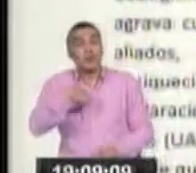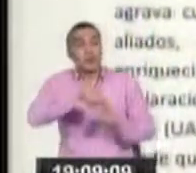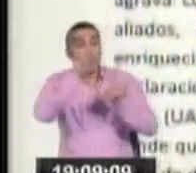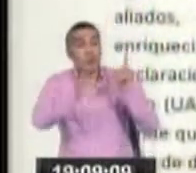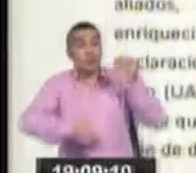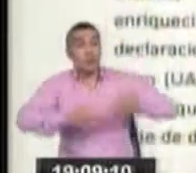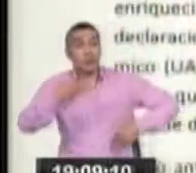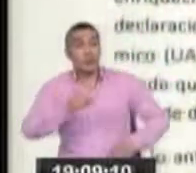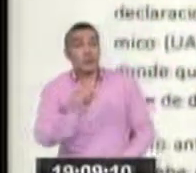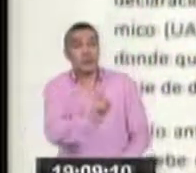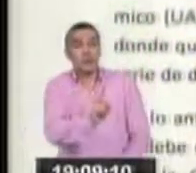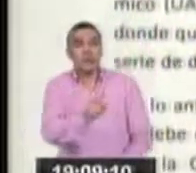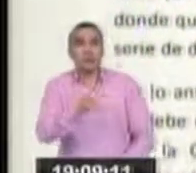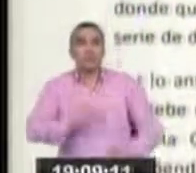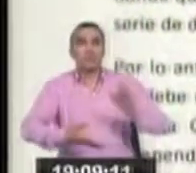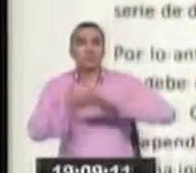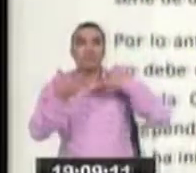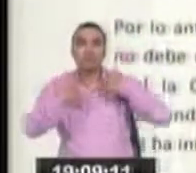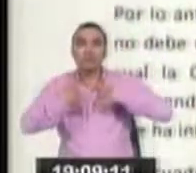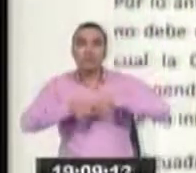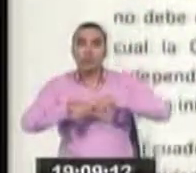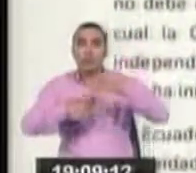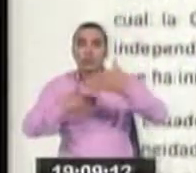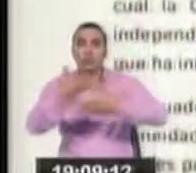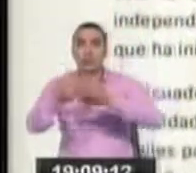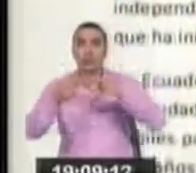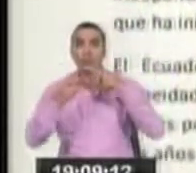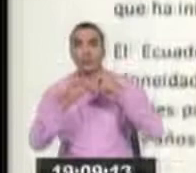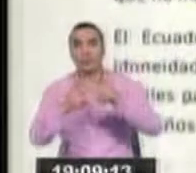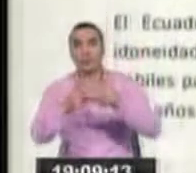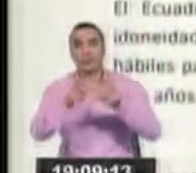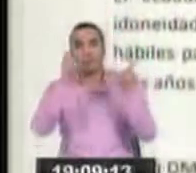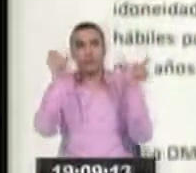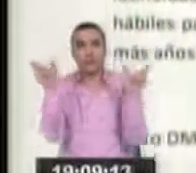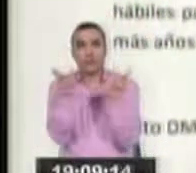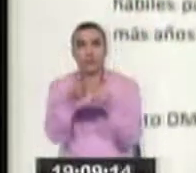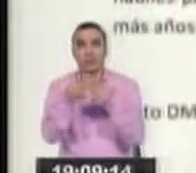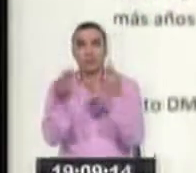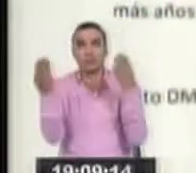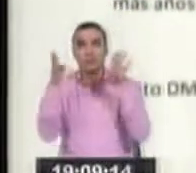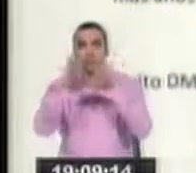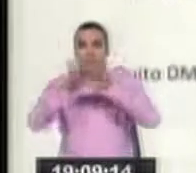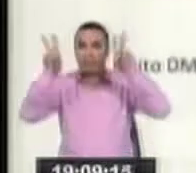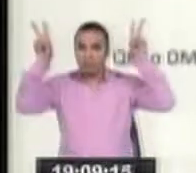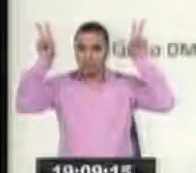de justicia, se lleven adelante los procesos que ha iniciado la Fiscalía. Cerramos comillas.